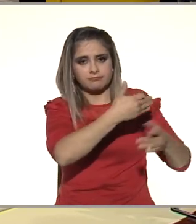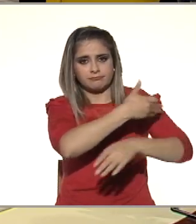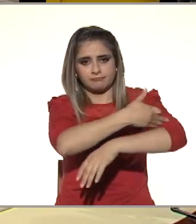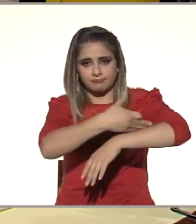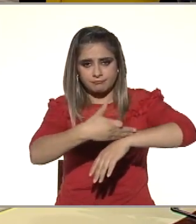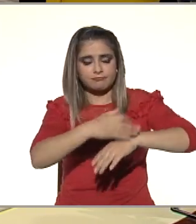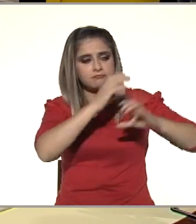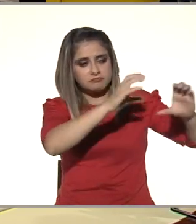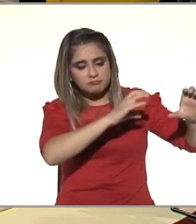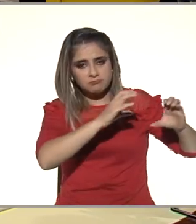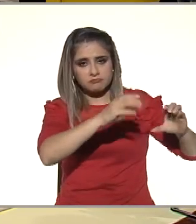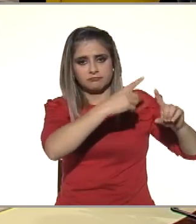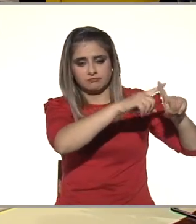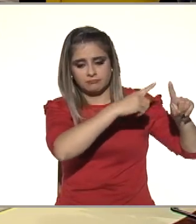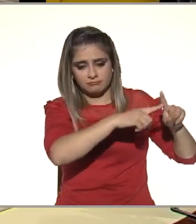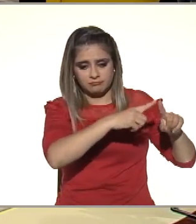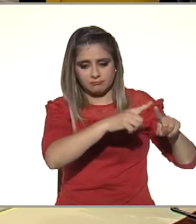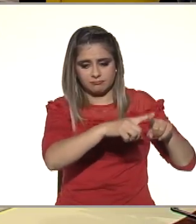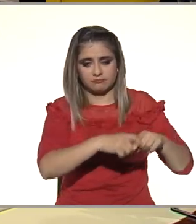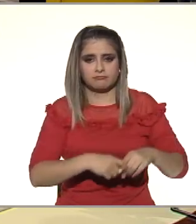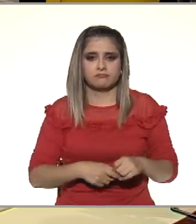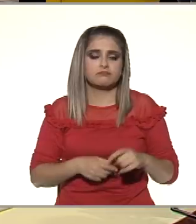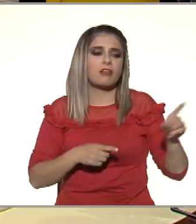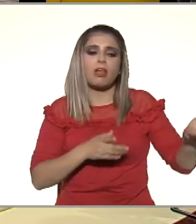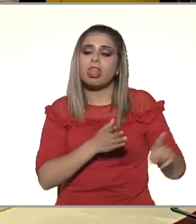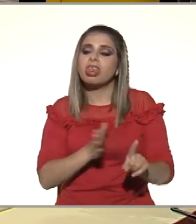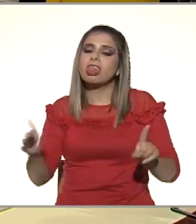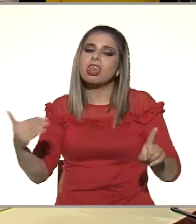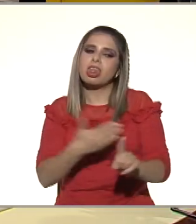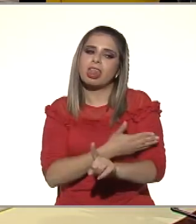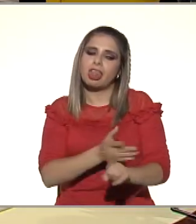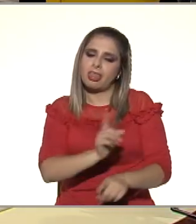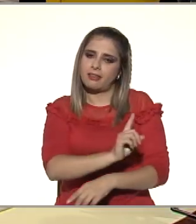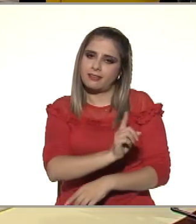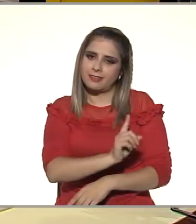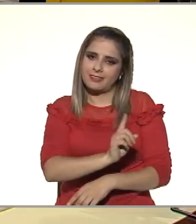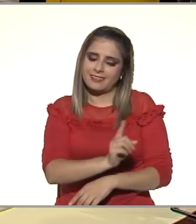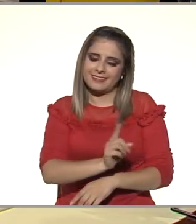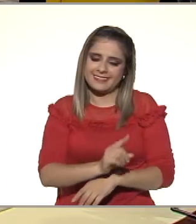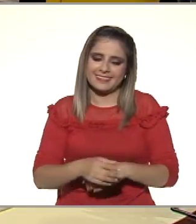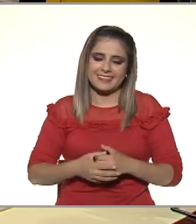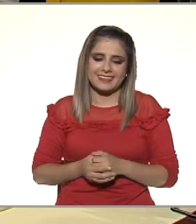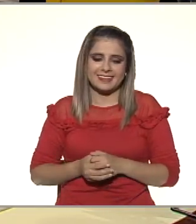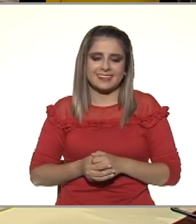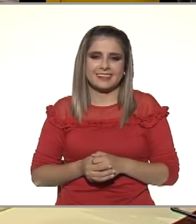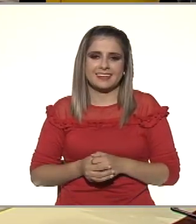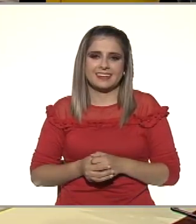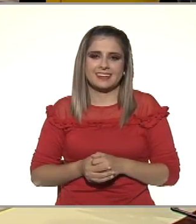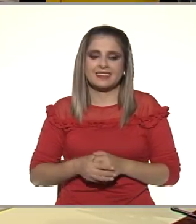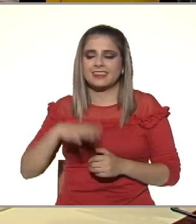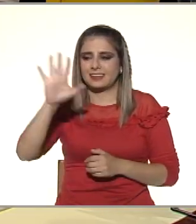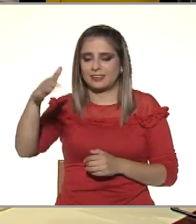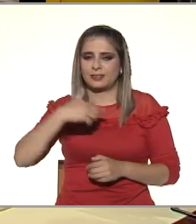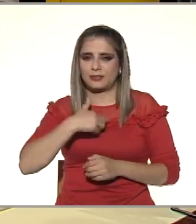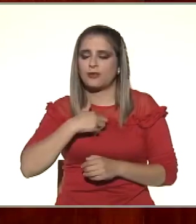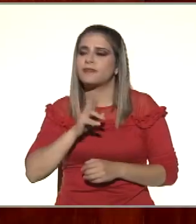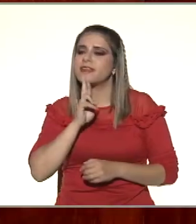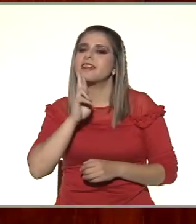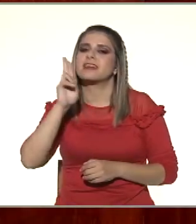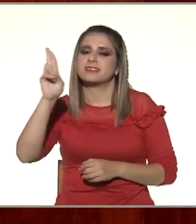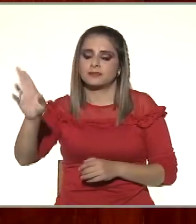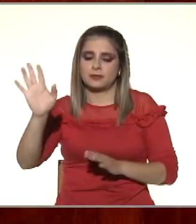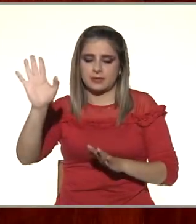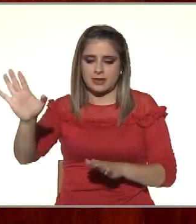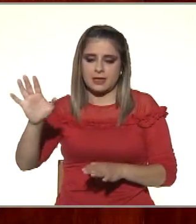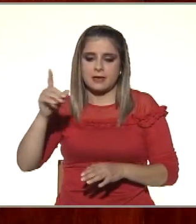más cuidadoras. Te estás saliendo por la tangente, fíjate. Y otros, a ver, te voy a contestar, no te voy a contestar como quieres que te conteste,